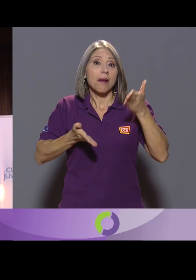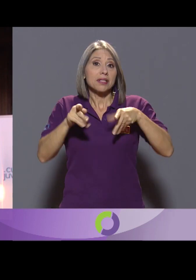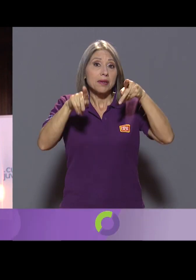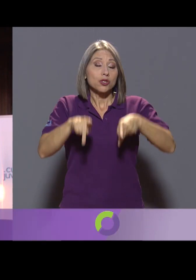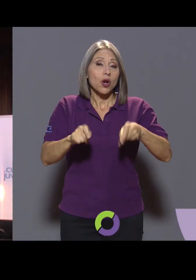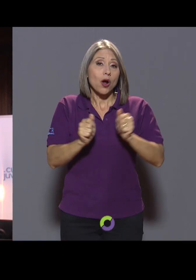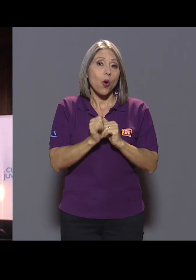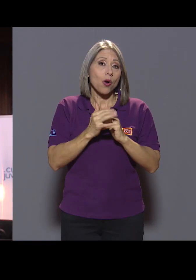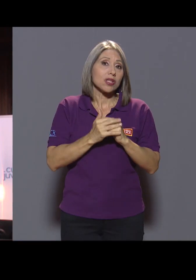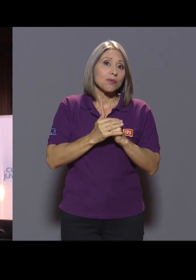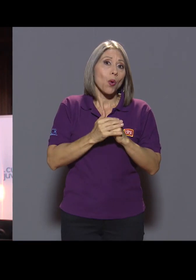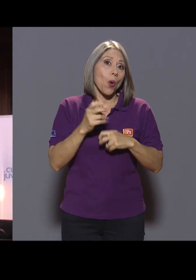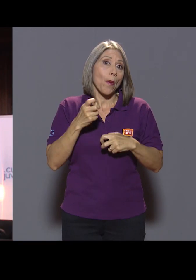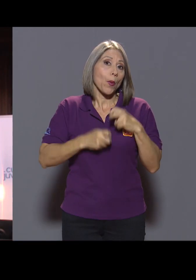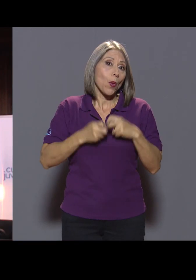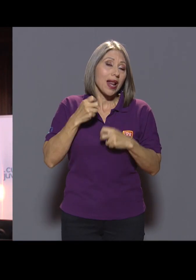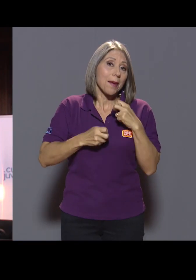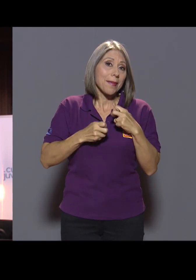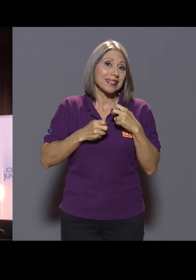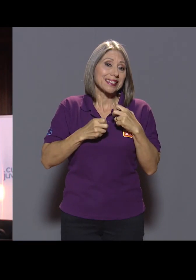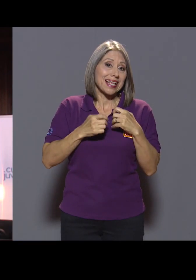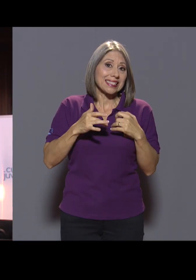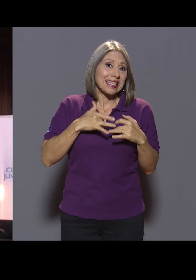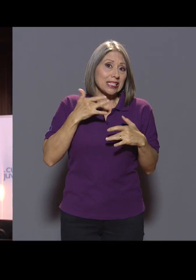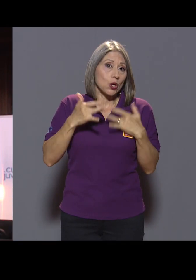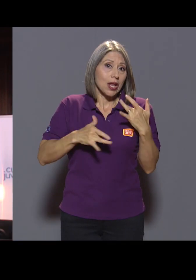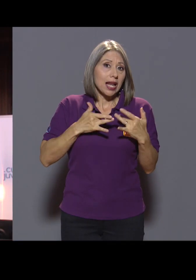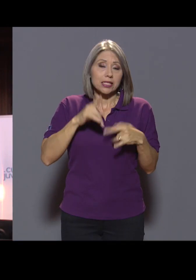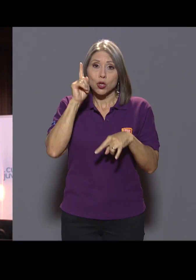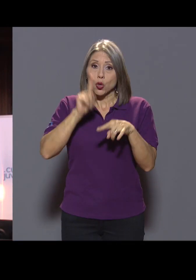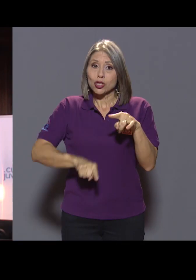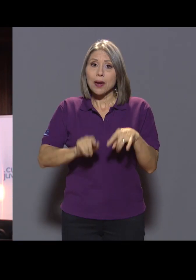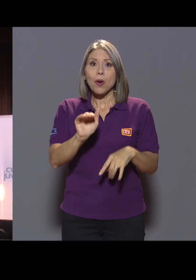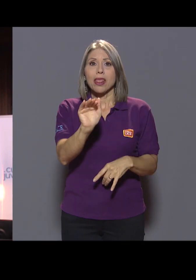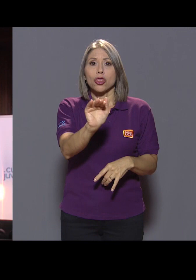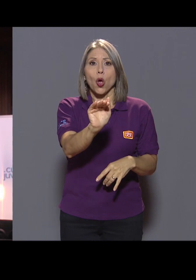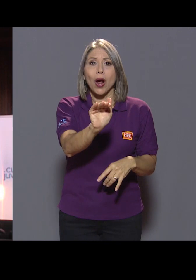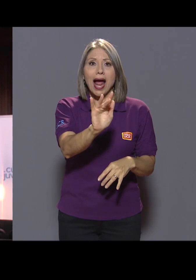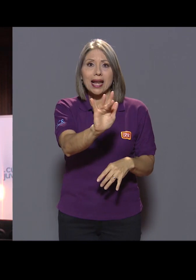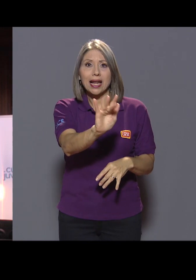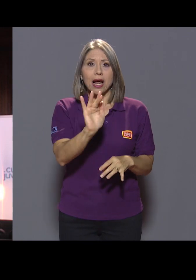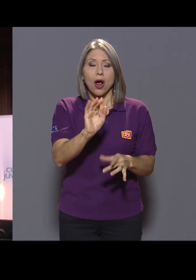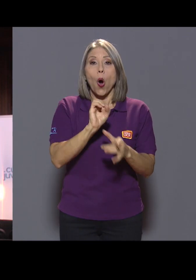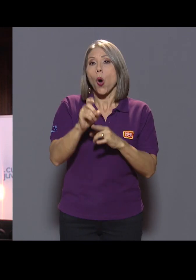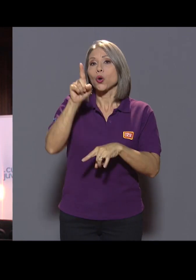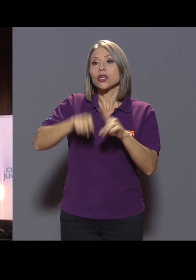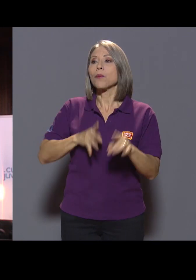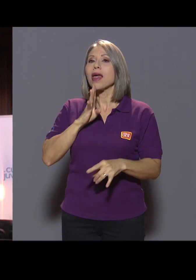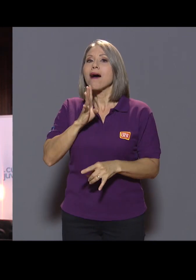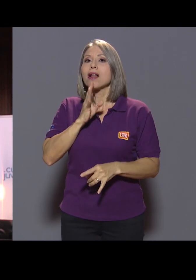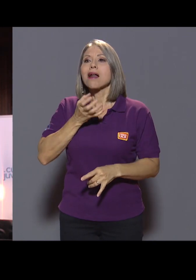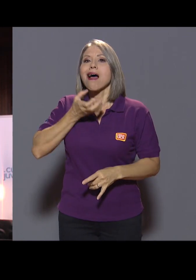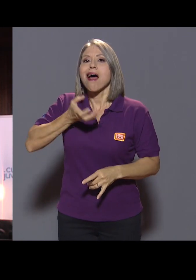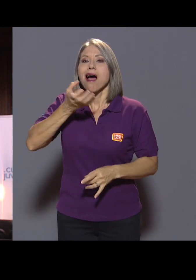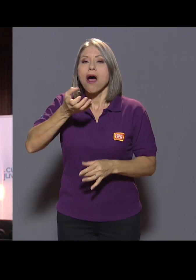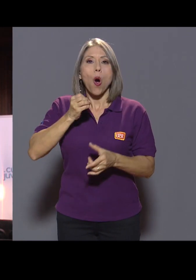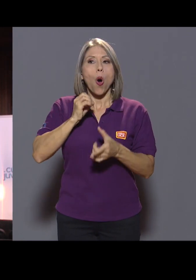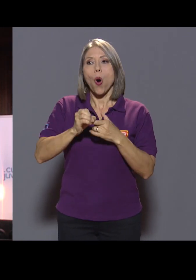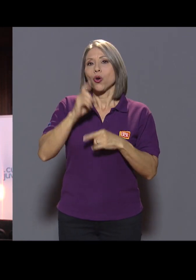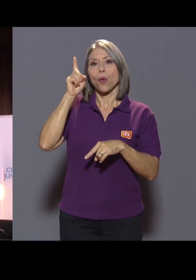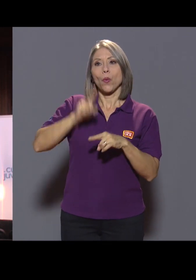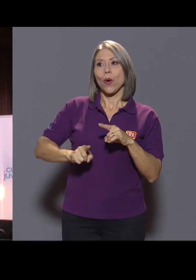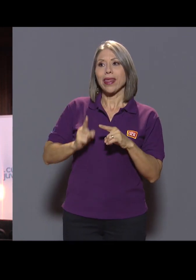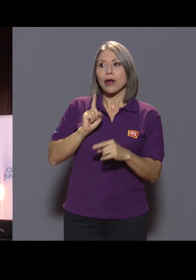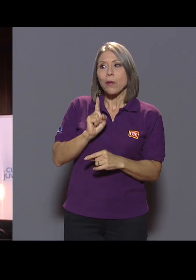sensoriales, entonces que no se le pueda tocar o que no se pueda hablar muy duro, ¿verdad? Que no se puedan acercar o puede ser que a esa